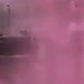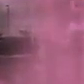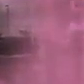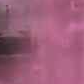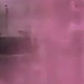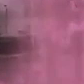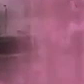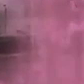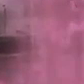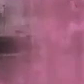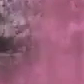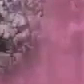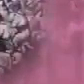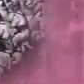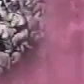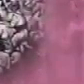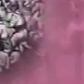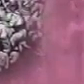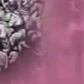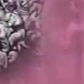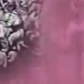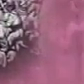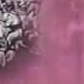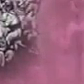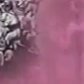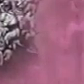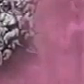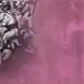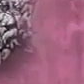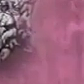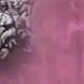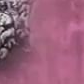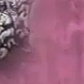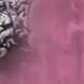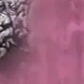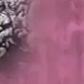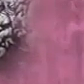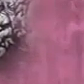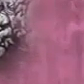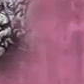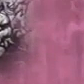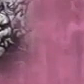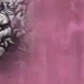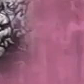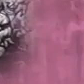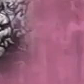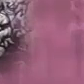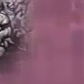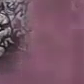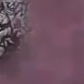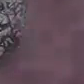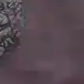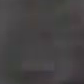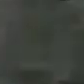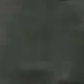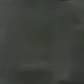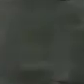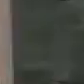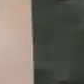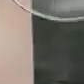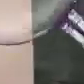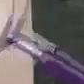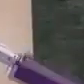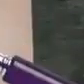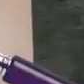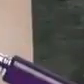estudio coincidieron con el estallido de la Guerra del Pacífico, pero ni este evento pudo evitar que continuara con sus estudios. Años después,